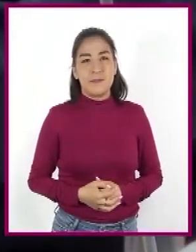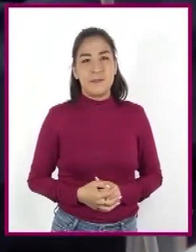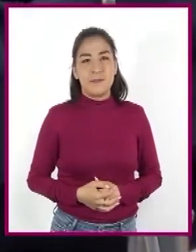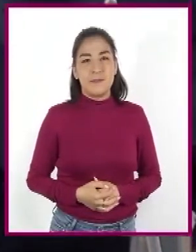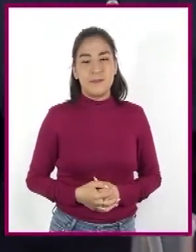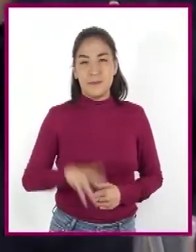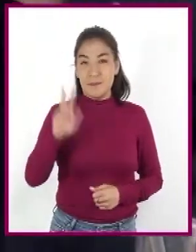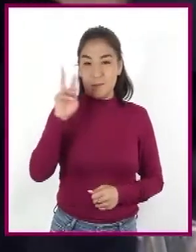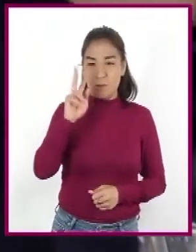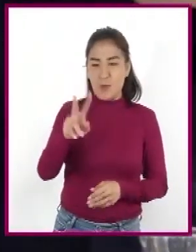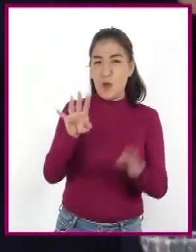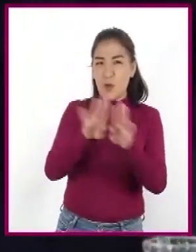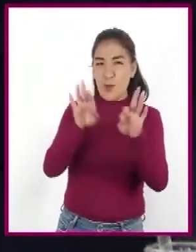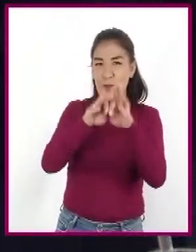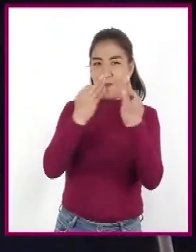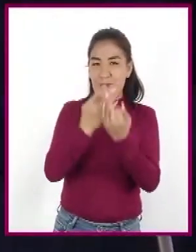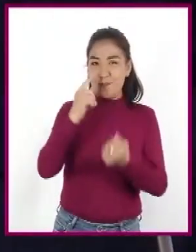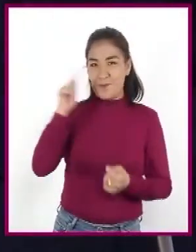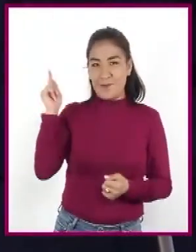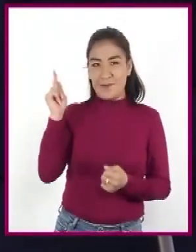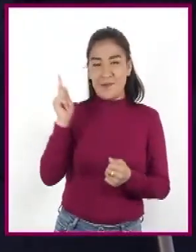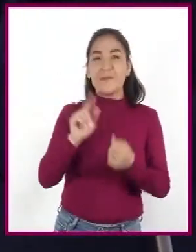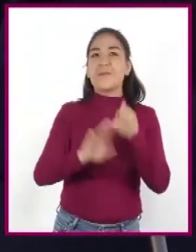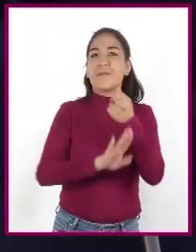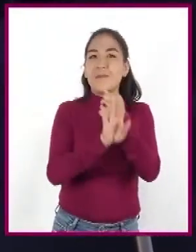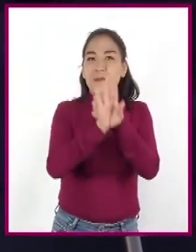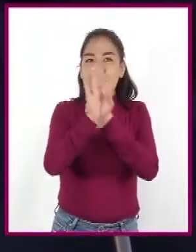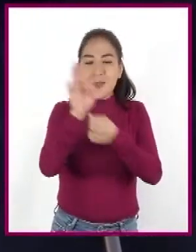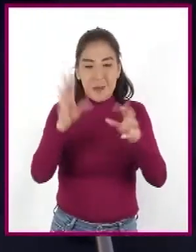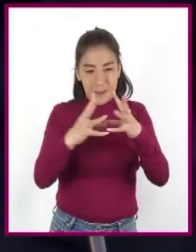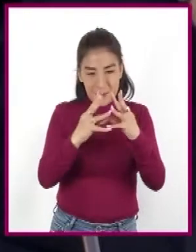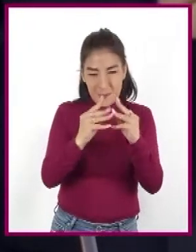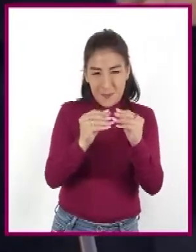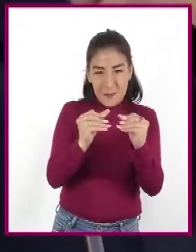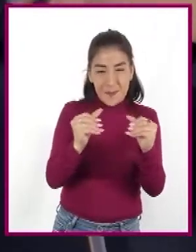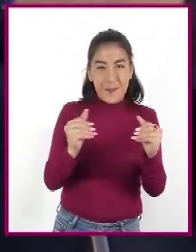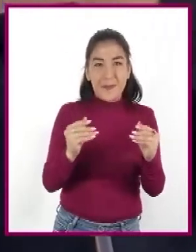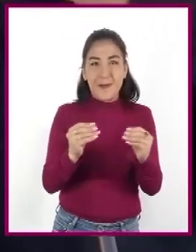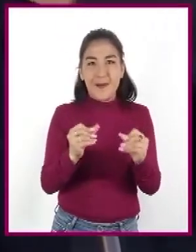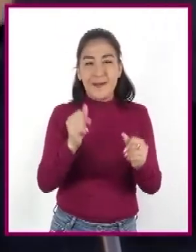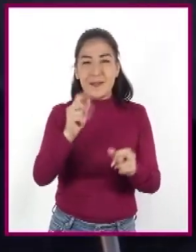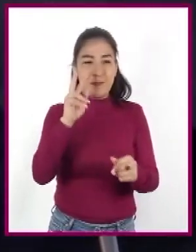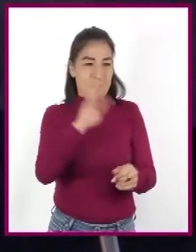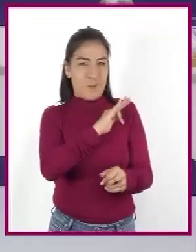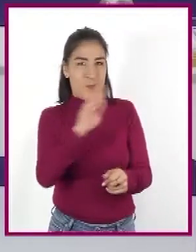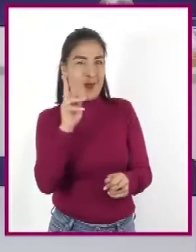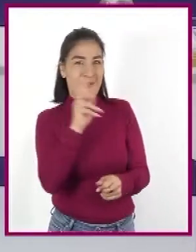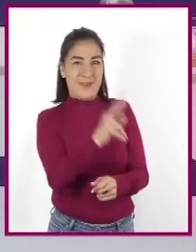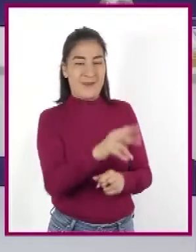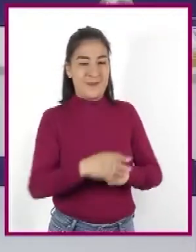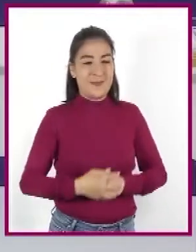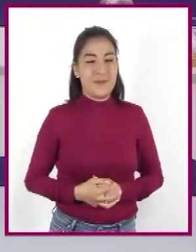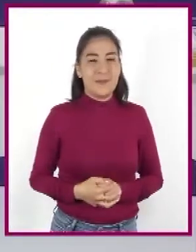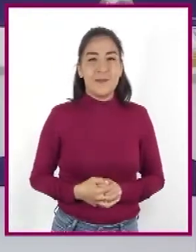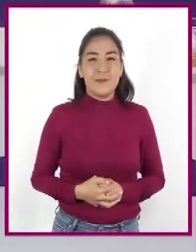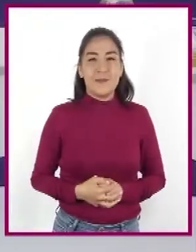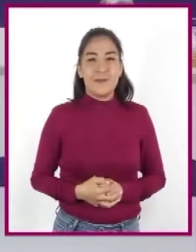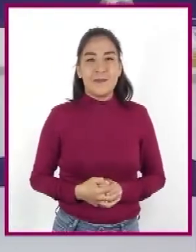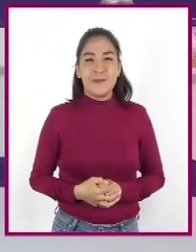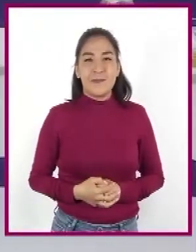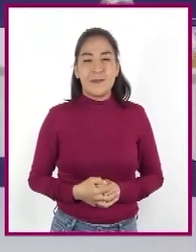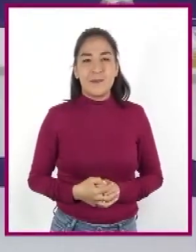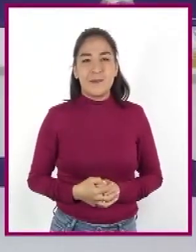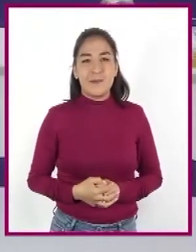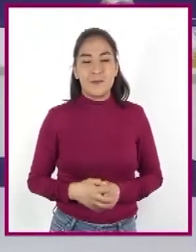Observen la textura. Es transparente, translúcido. Y le vamos a agregar la solución